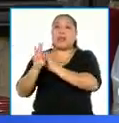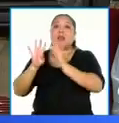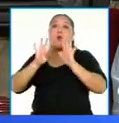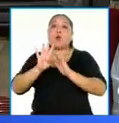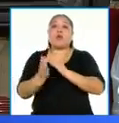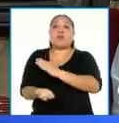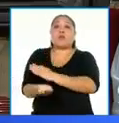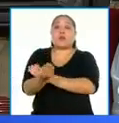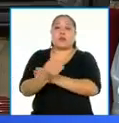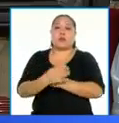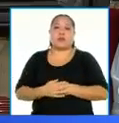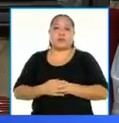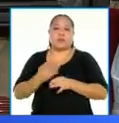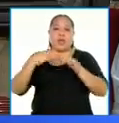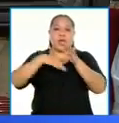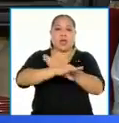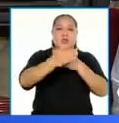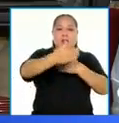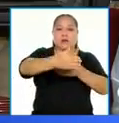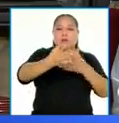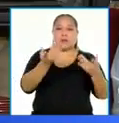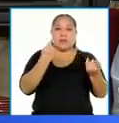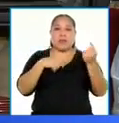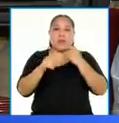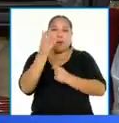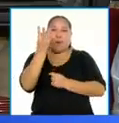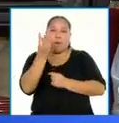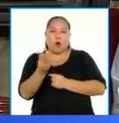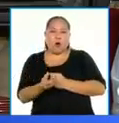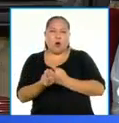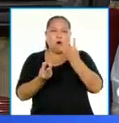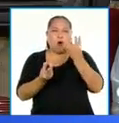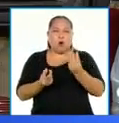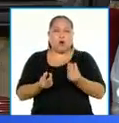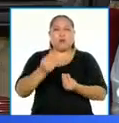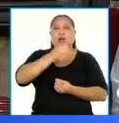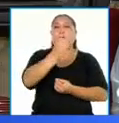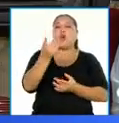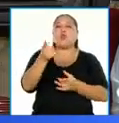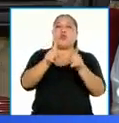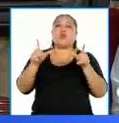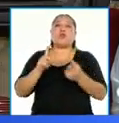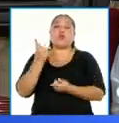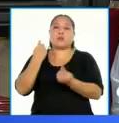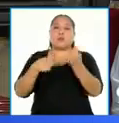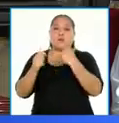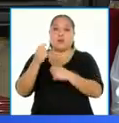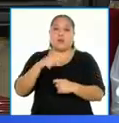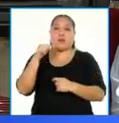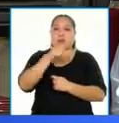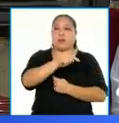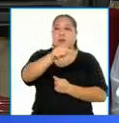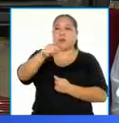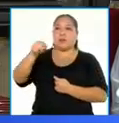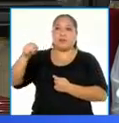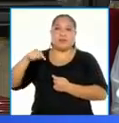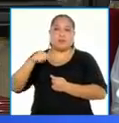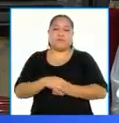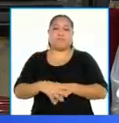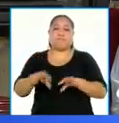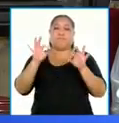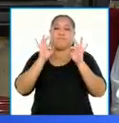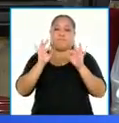Establecimiento de aforos mínimos en el reinicio de algunas actividades comerciales que constituyan en